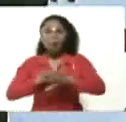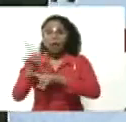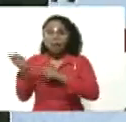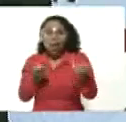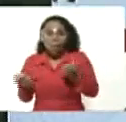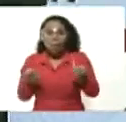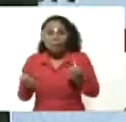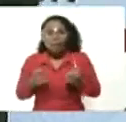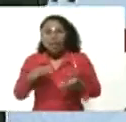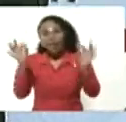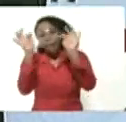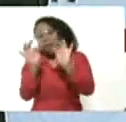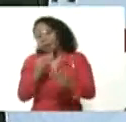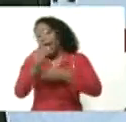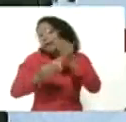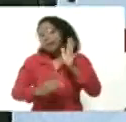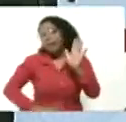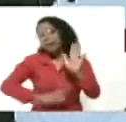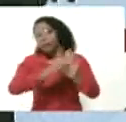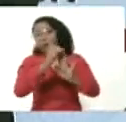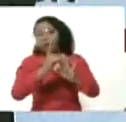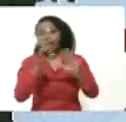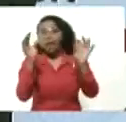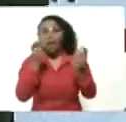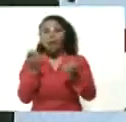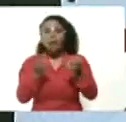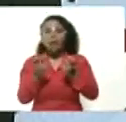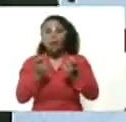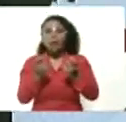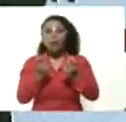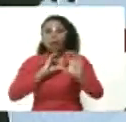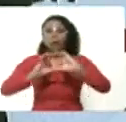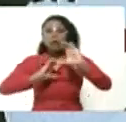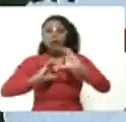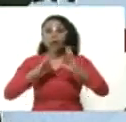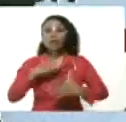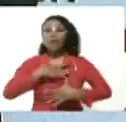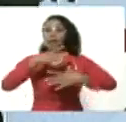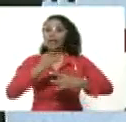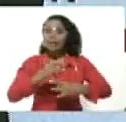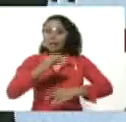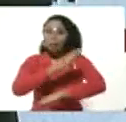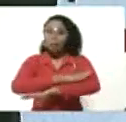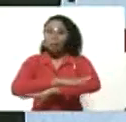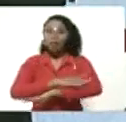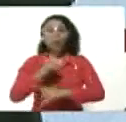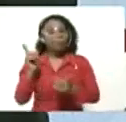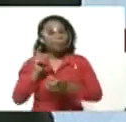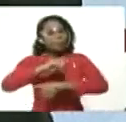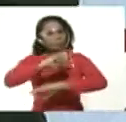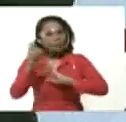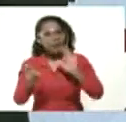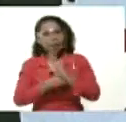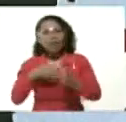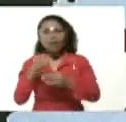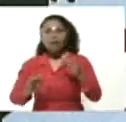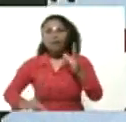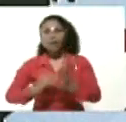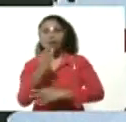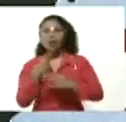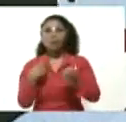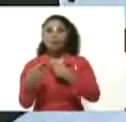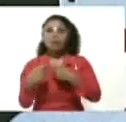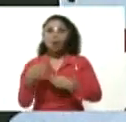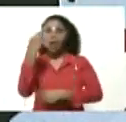sentido que desarrollan el cártel de medios de comunicación, más comprometidos con los intereses de sus accionistas, por lo general bancos y fondos de inversión, que con